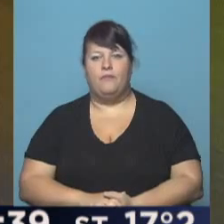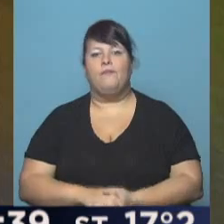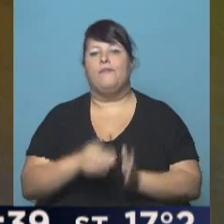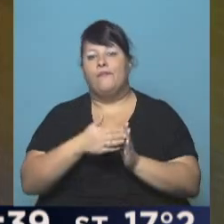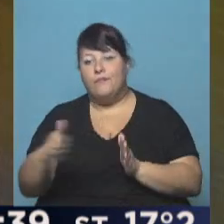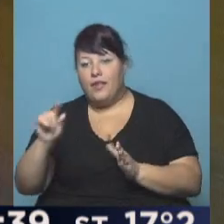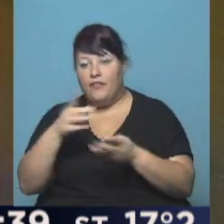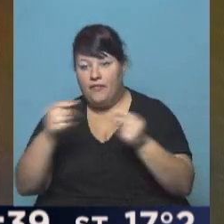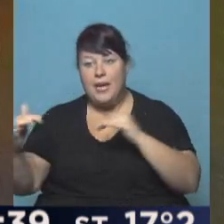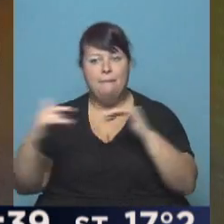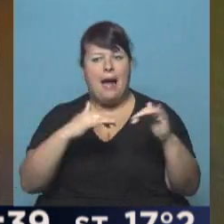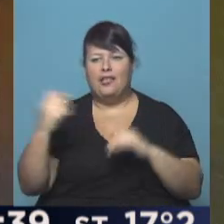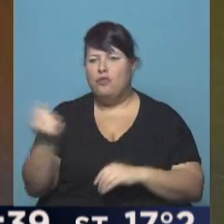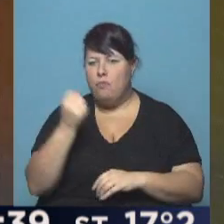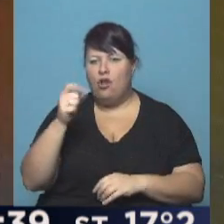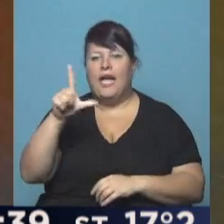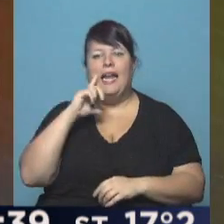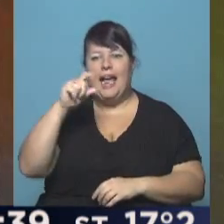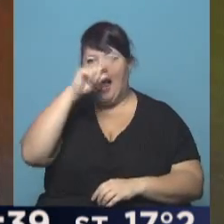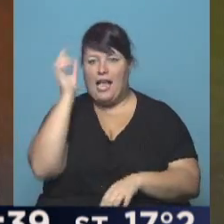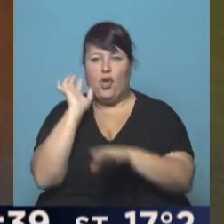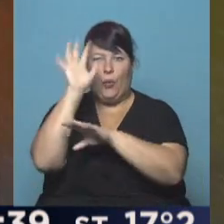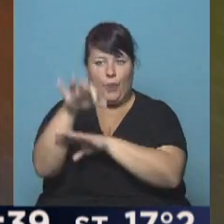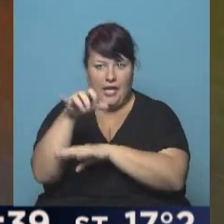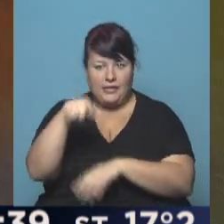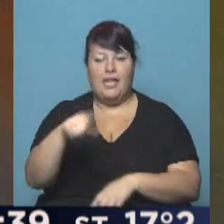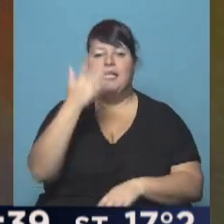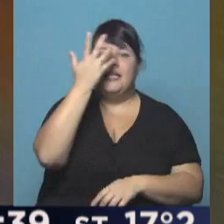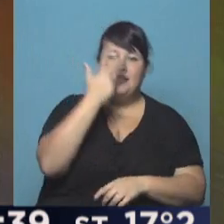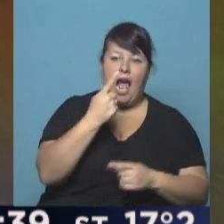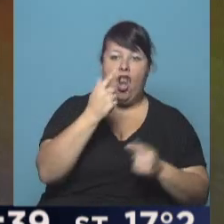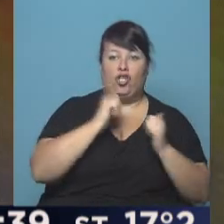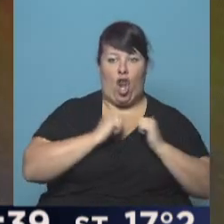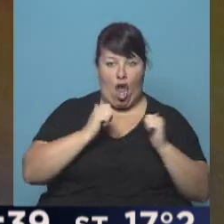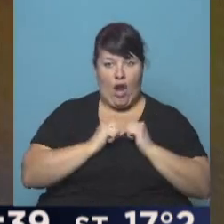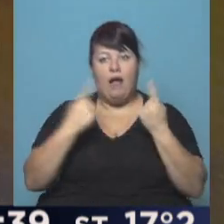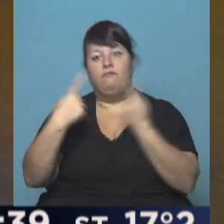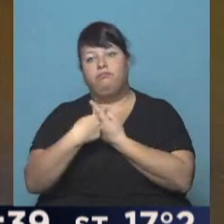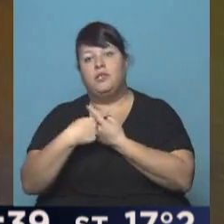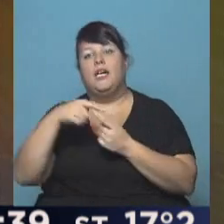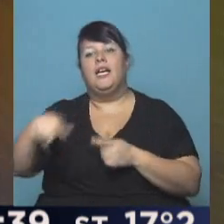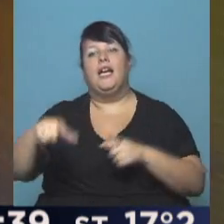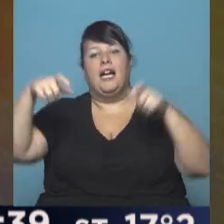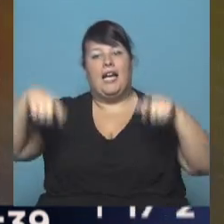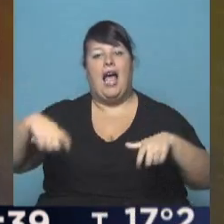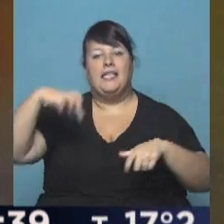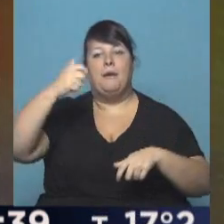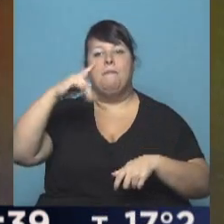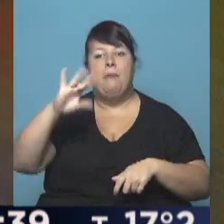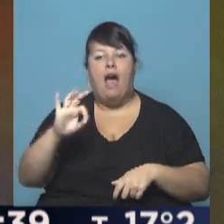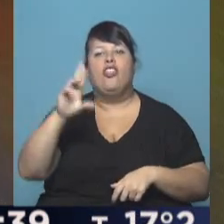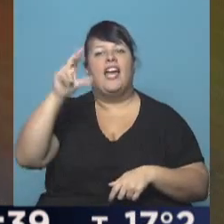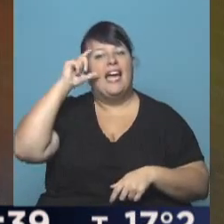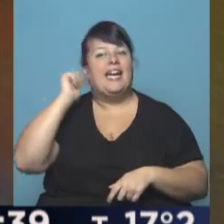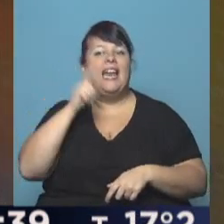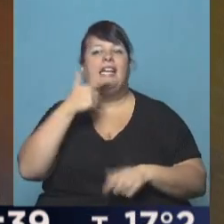Tramo final, partido decisivo de la Liga Nacional de Básquetbol. San Lorenzo como local recibe en el Roberto Pando a